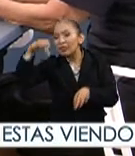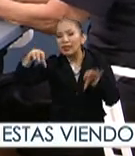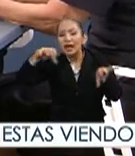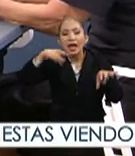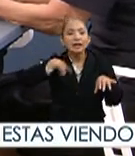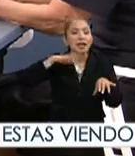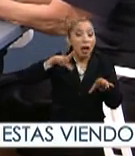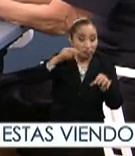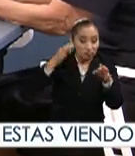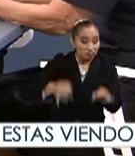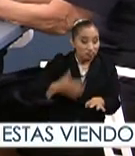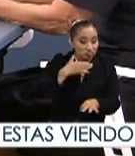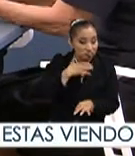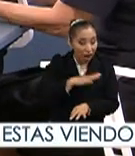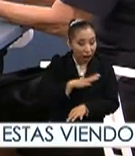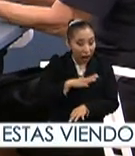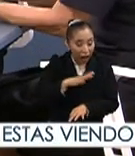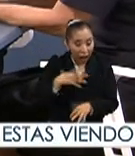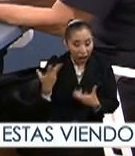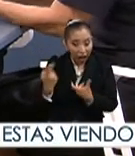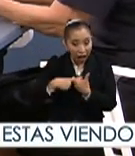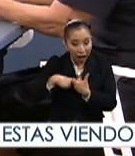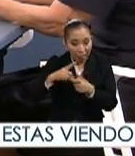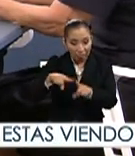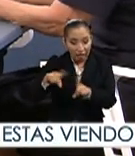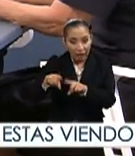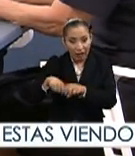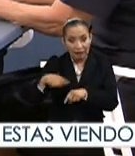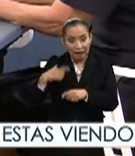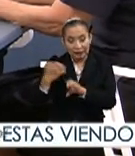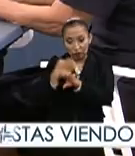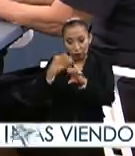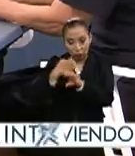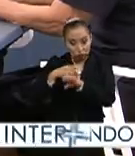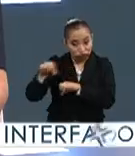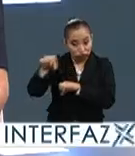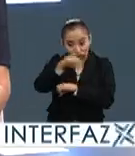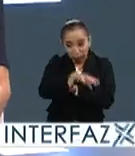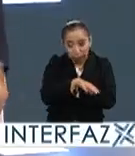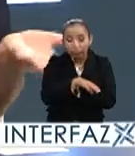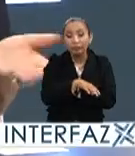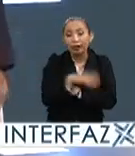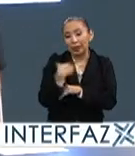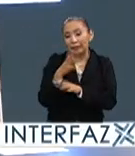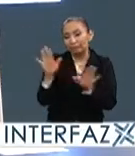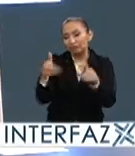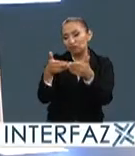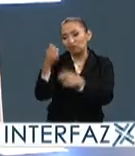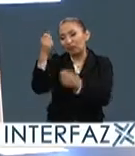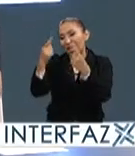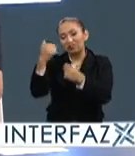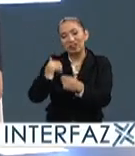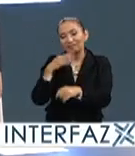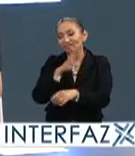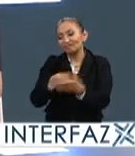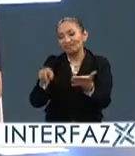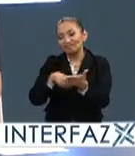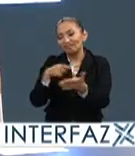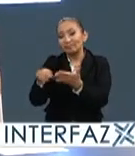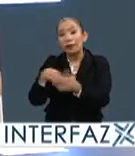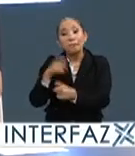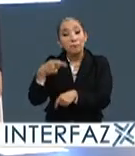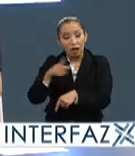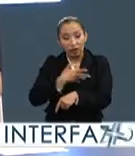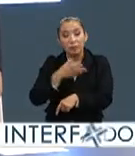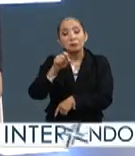y si estaban debidamente incorporadas a las diferentes entidades educativas. Hubo que cerrar algunas, pero hoy en día sí